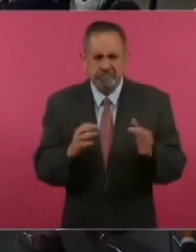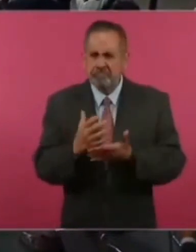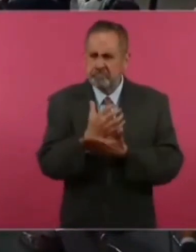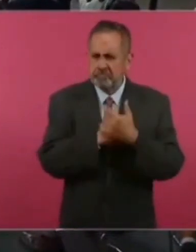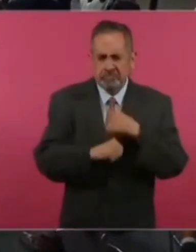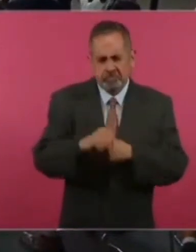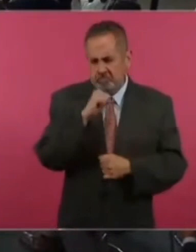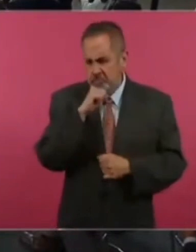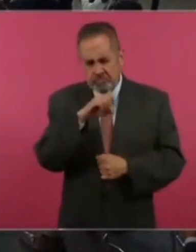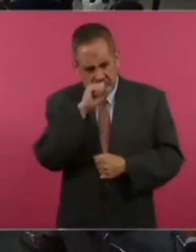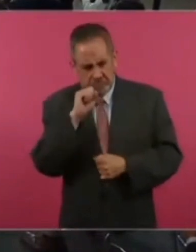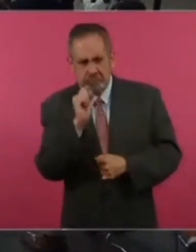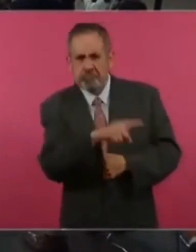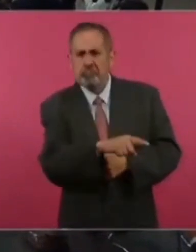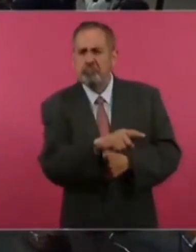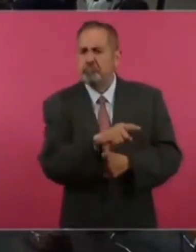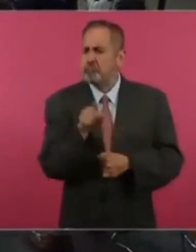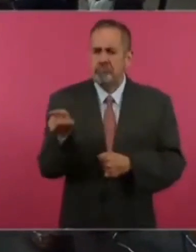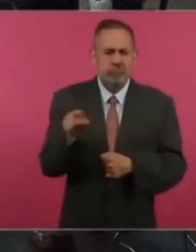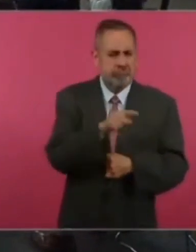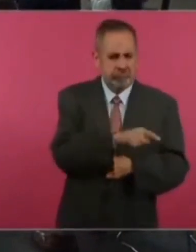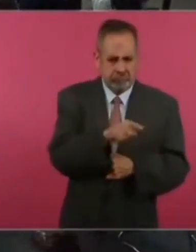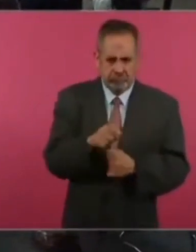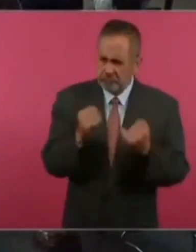porque también